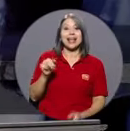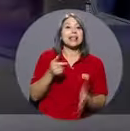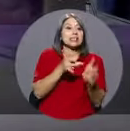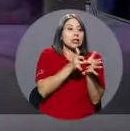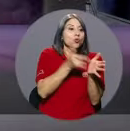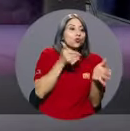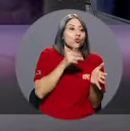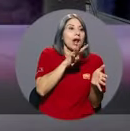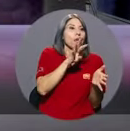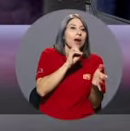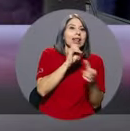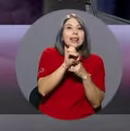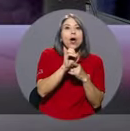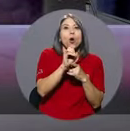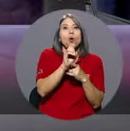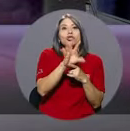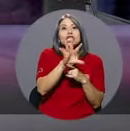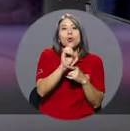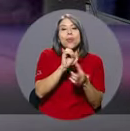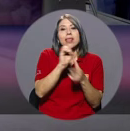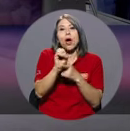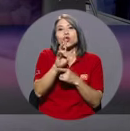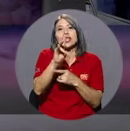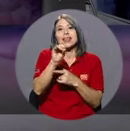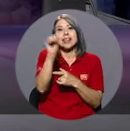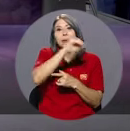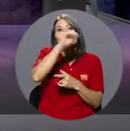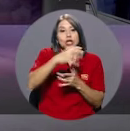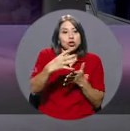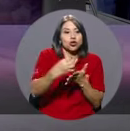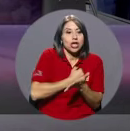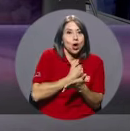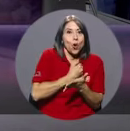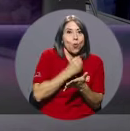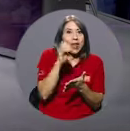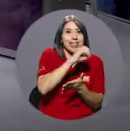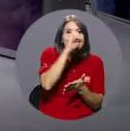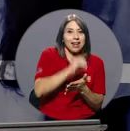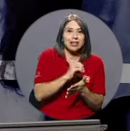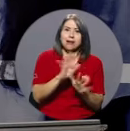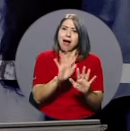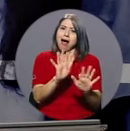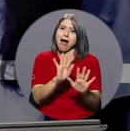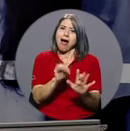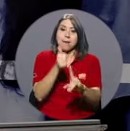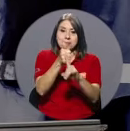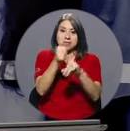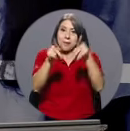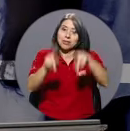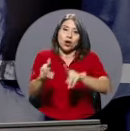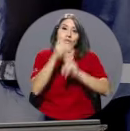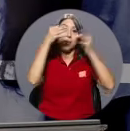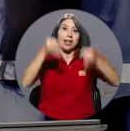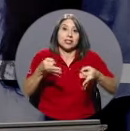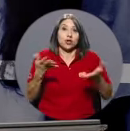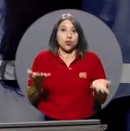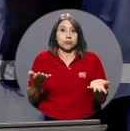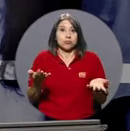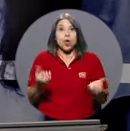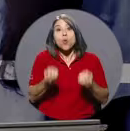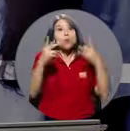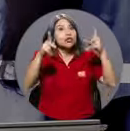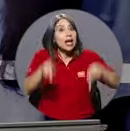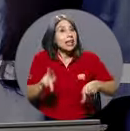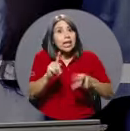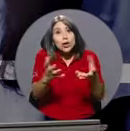70, 800, la que tú quieras, pero la persona es la que toma la decisión si quiere o no meterse en una tarjeta de crédito. Yo tengo un montón de gente que no quiere